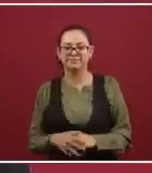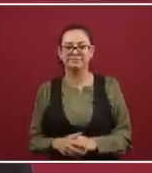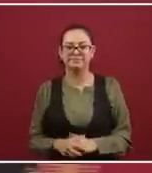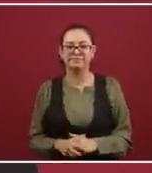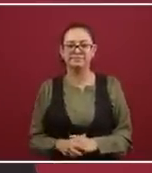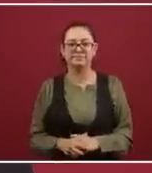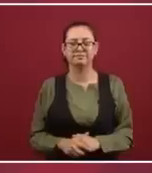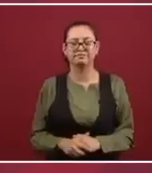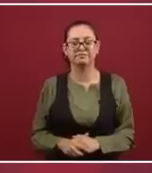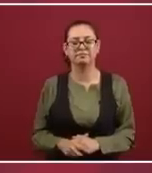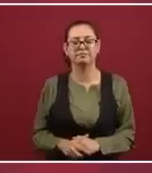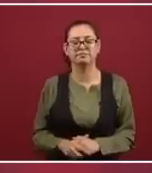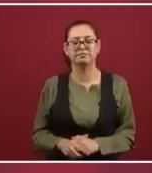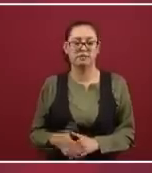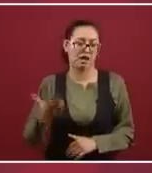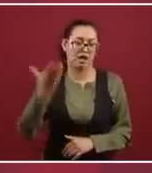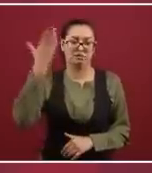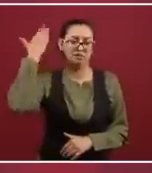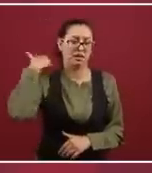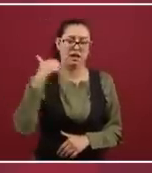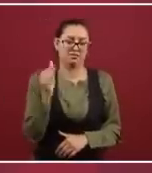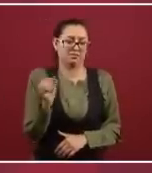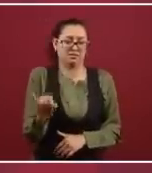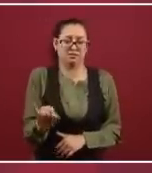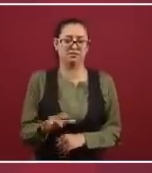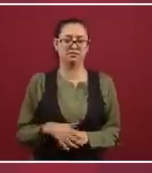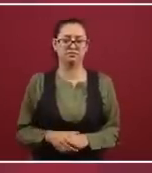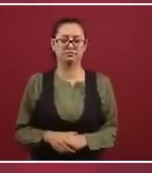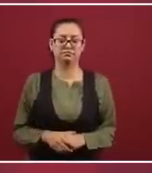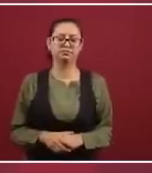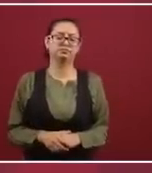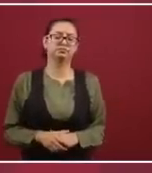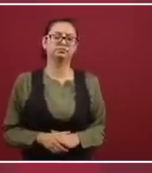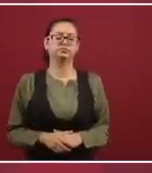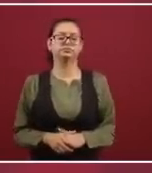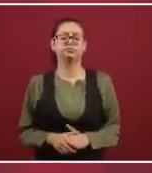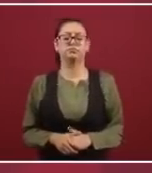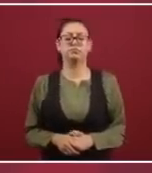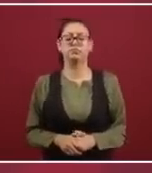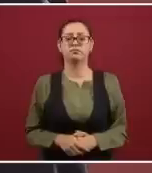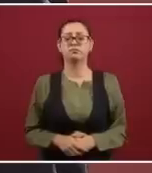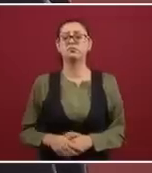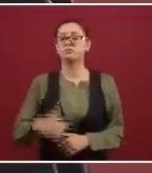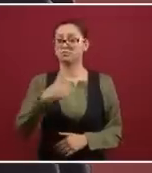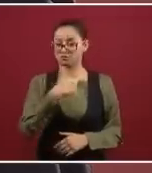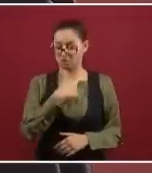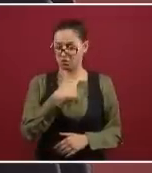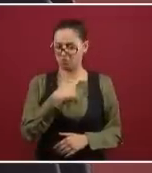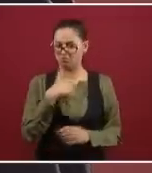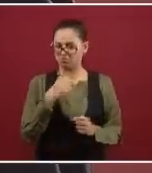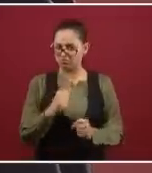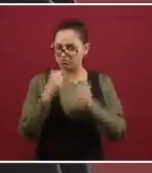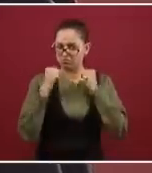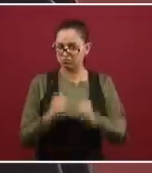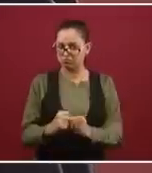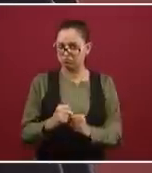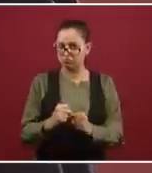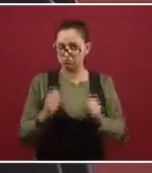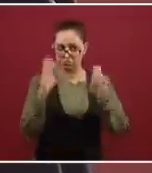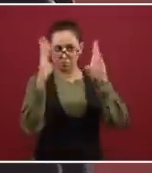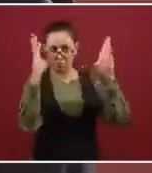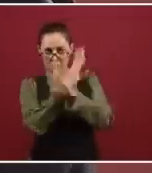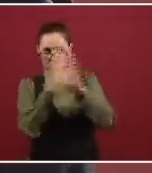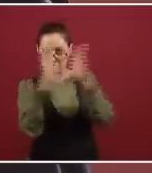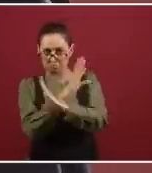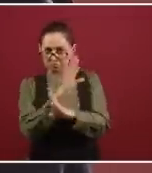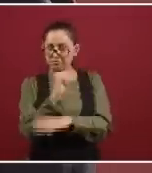No se podía hablar. Yo garantizo que eso ya no está pasando. porque